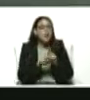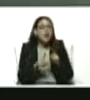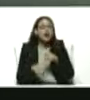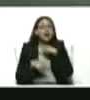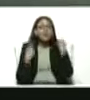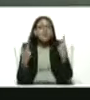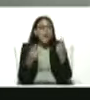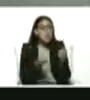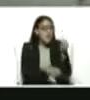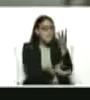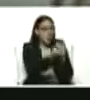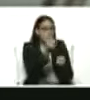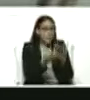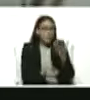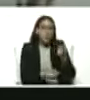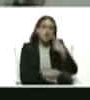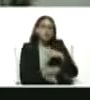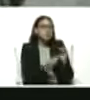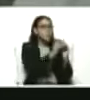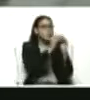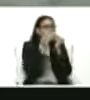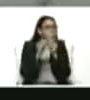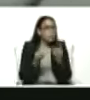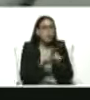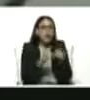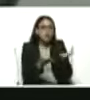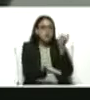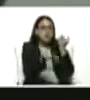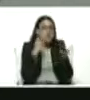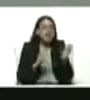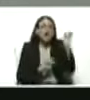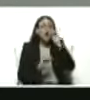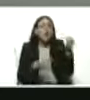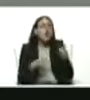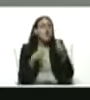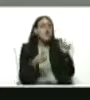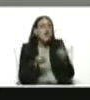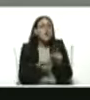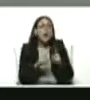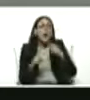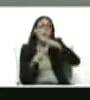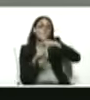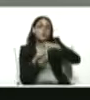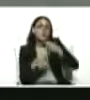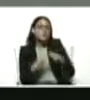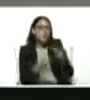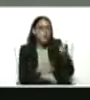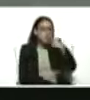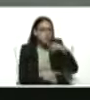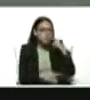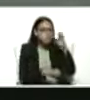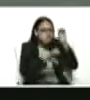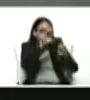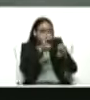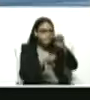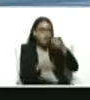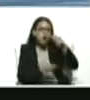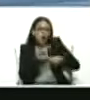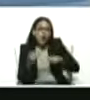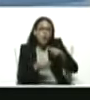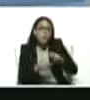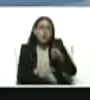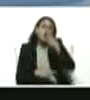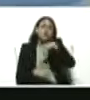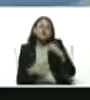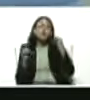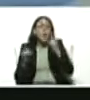y aquellas que también son beneficiosas para cubrir nuestro cultivo. El laboratorio cuenta con equipos de última tecnología